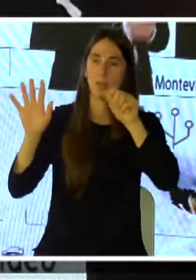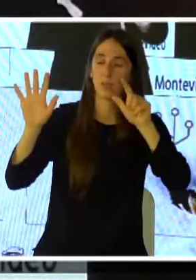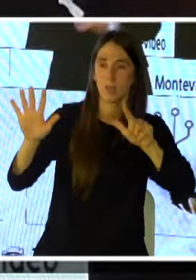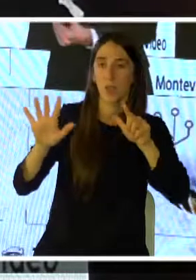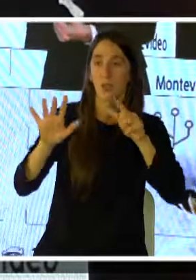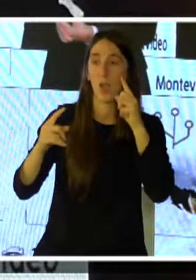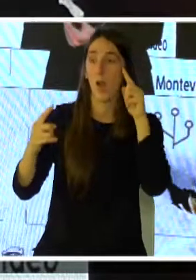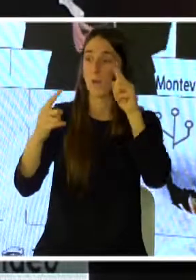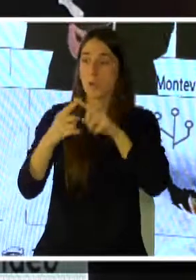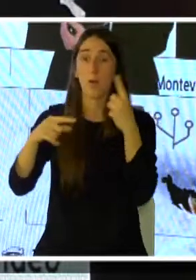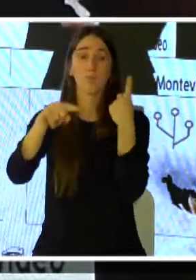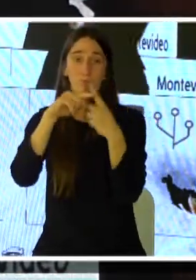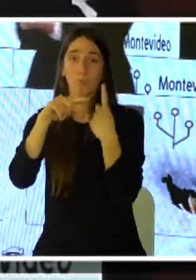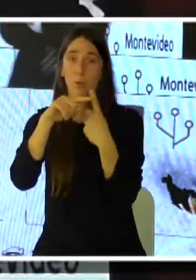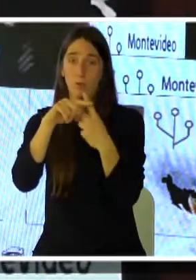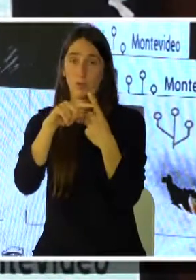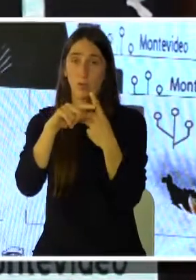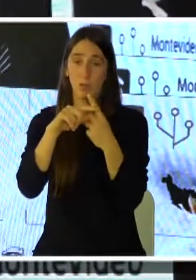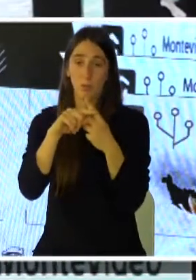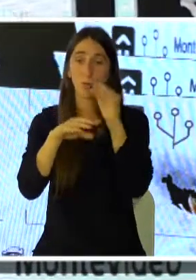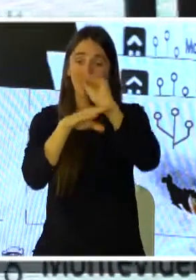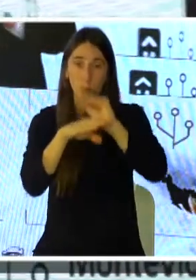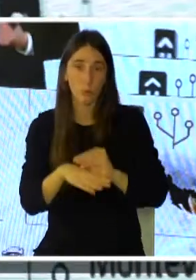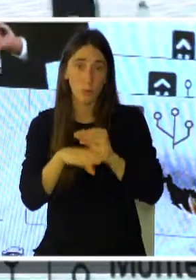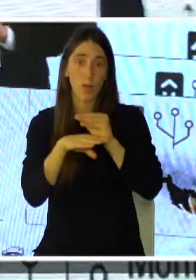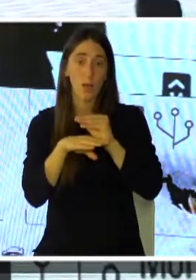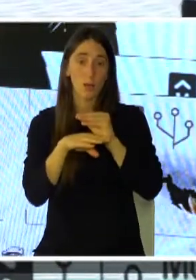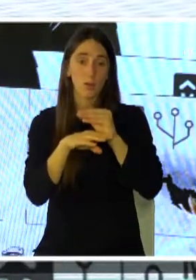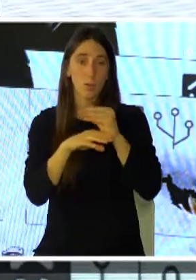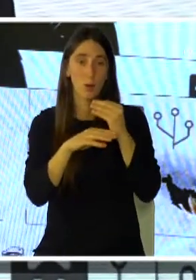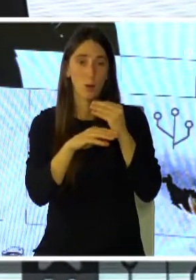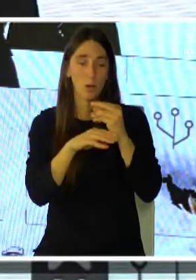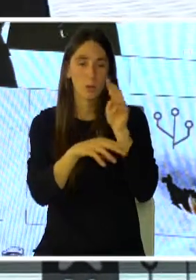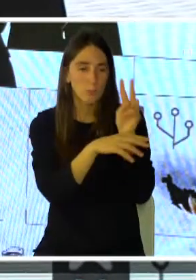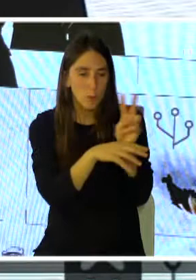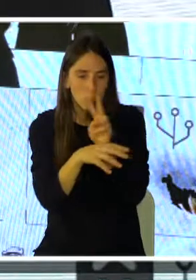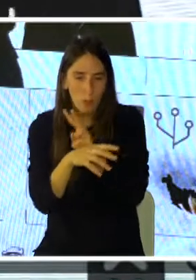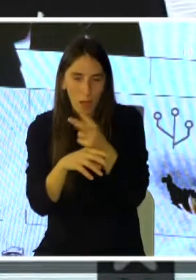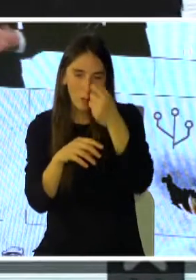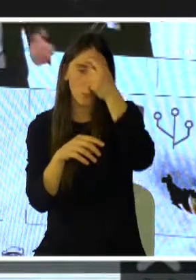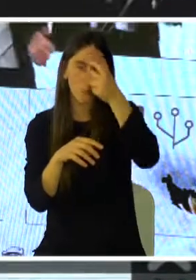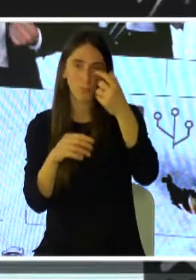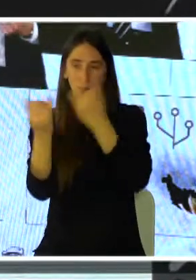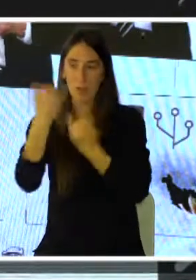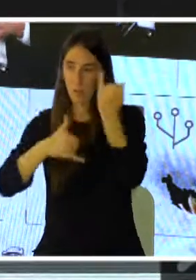que en parte están explicados o sustentados con un monitoreo que se basa en herramientas de información.